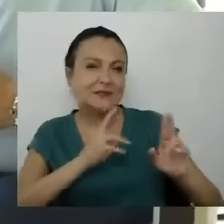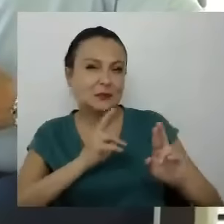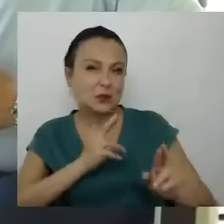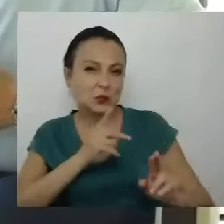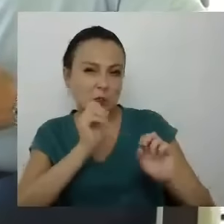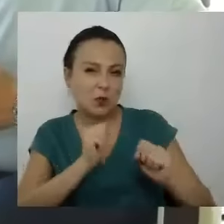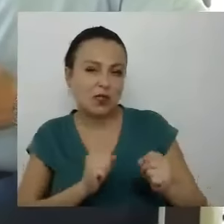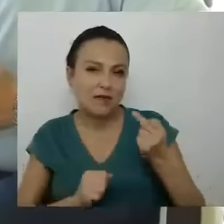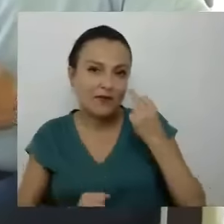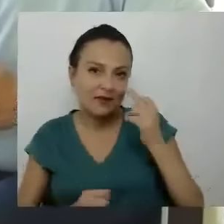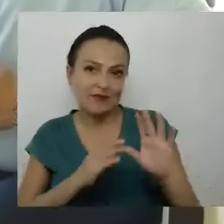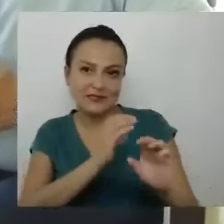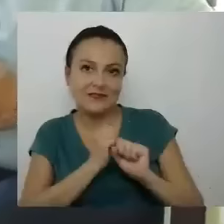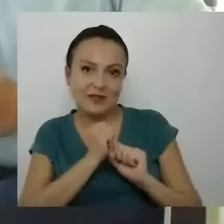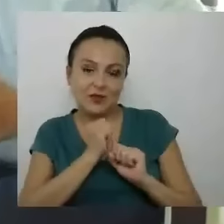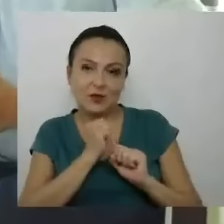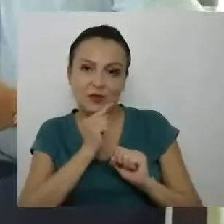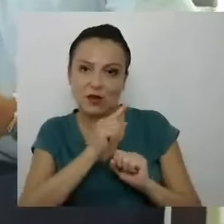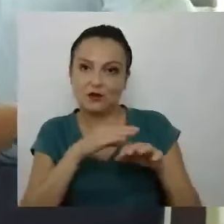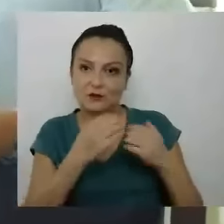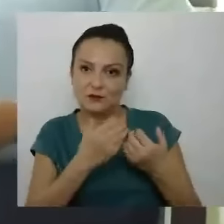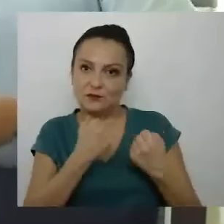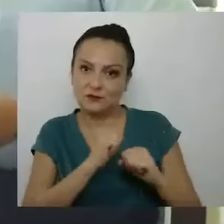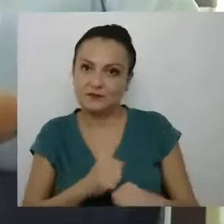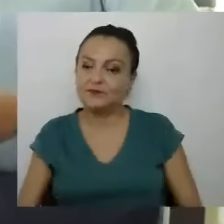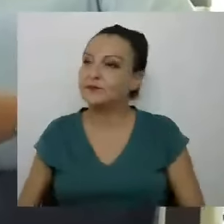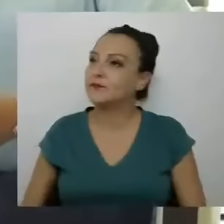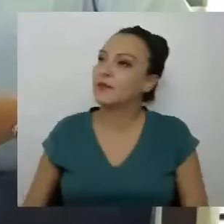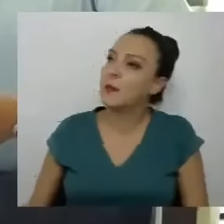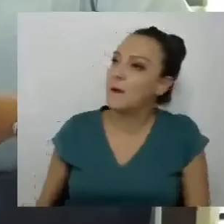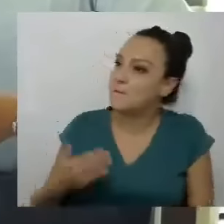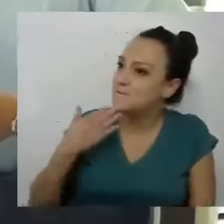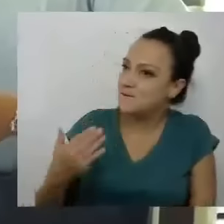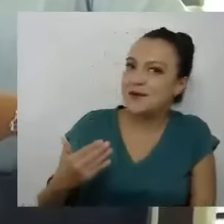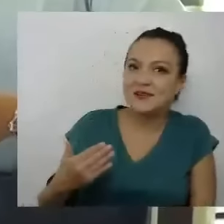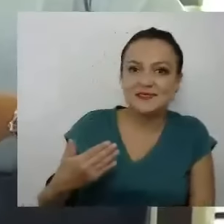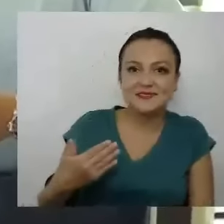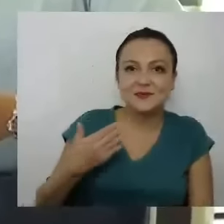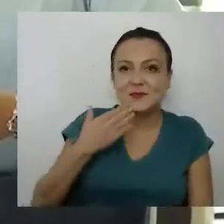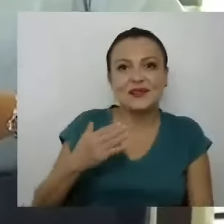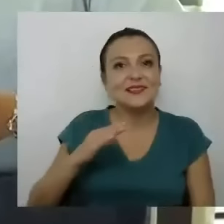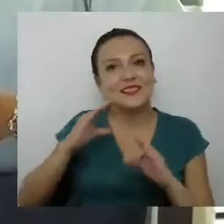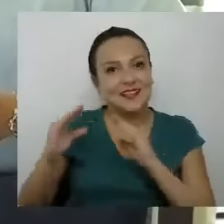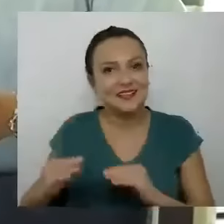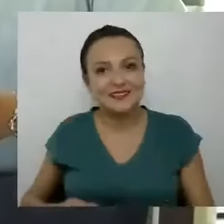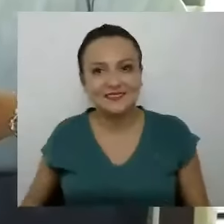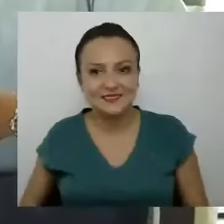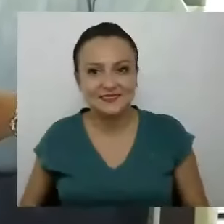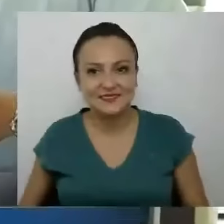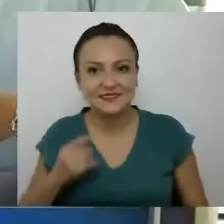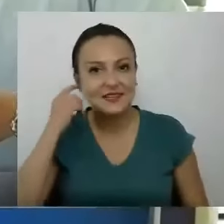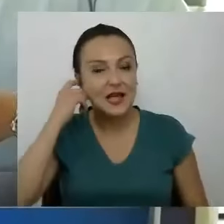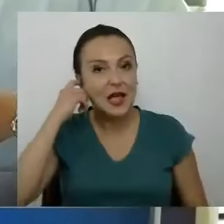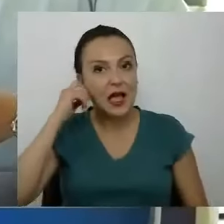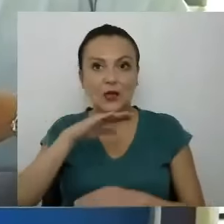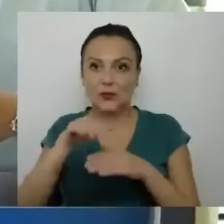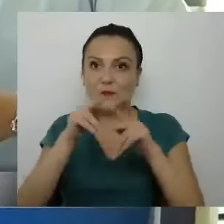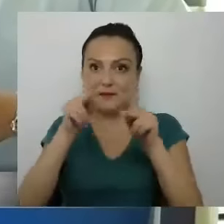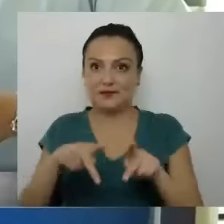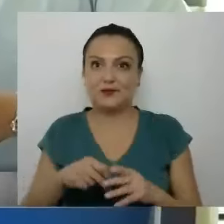puede haber recibido tras los comicios municipales. Bueno, muy buenas tardes a todos los